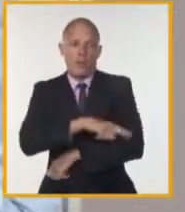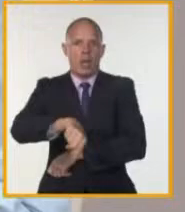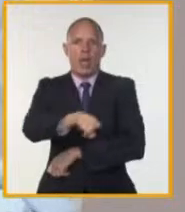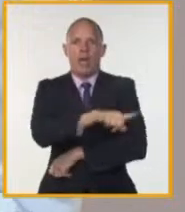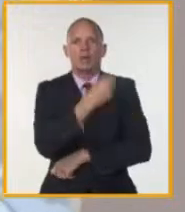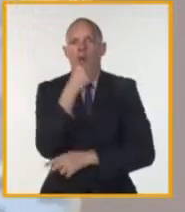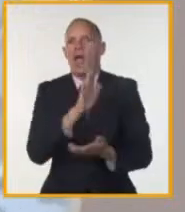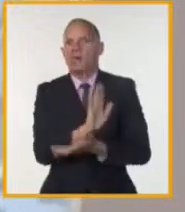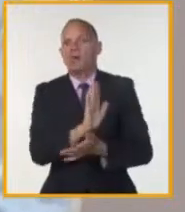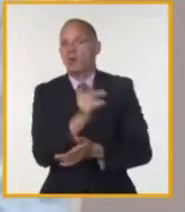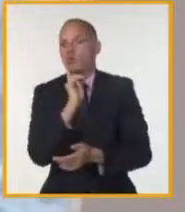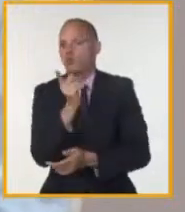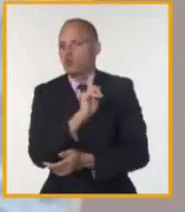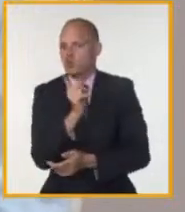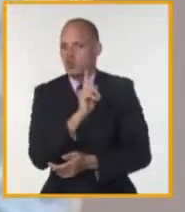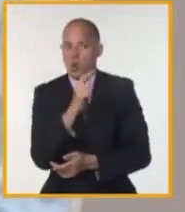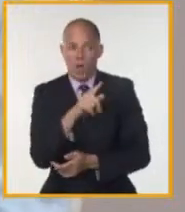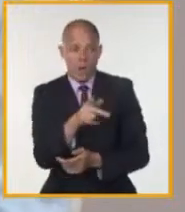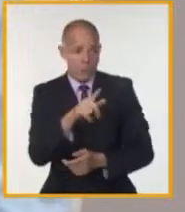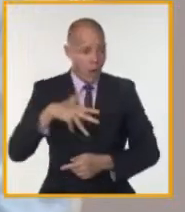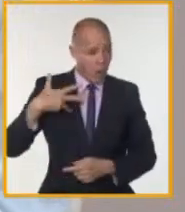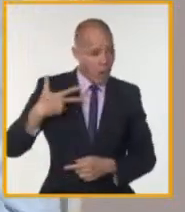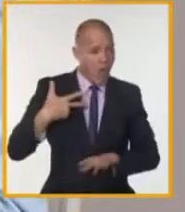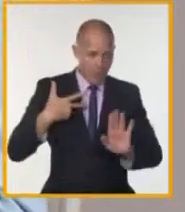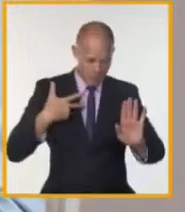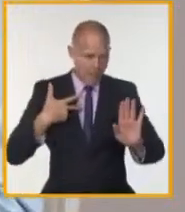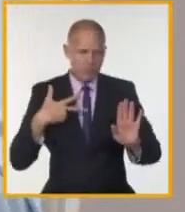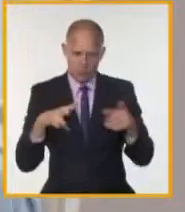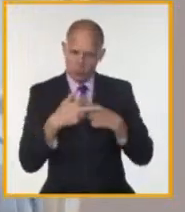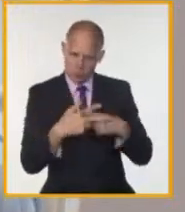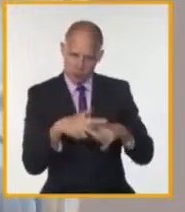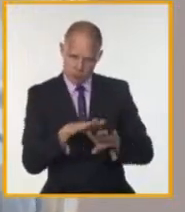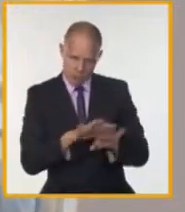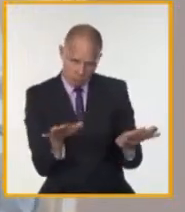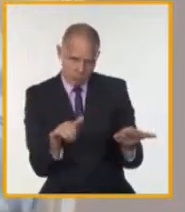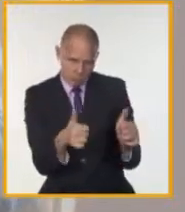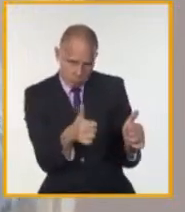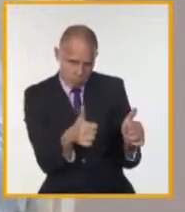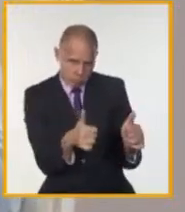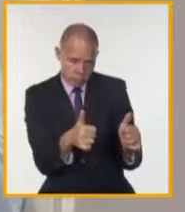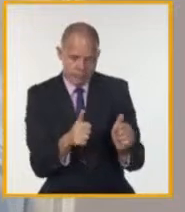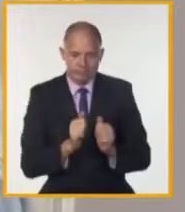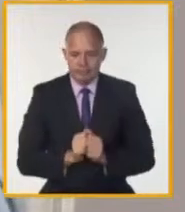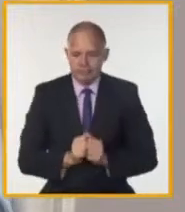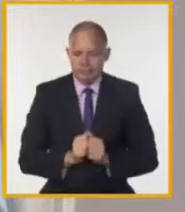material, una respuesta física al criterio. Y uno de los,